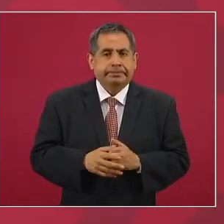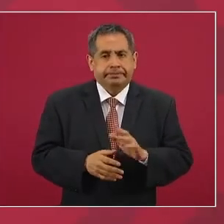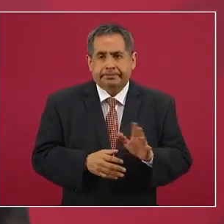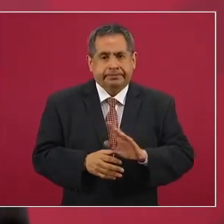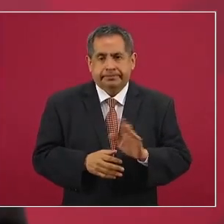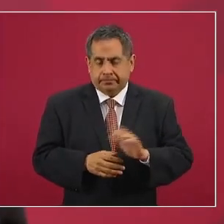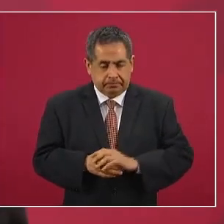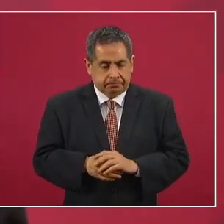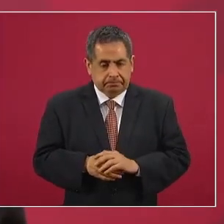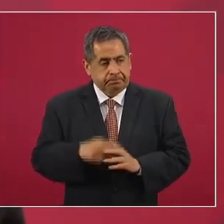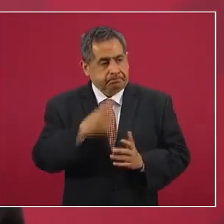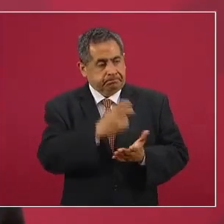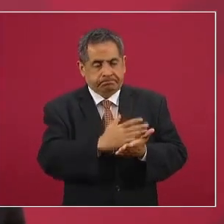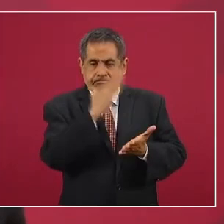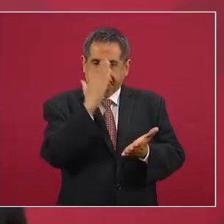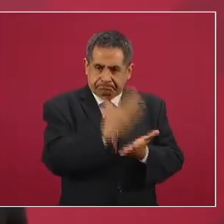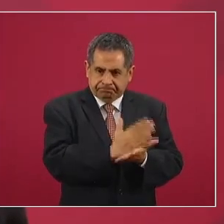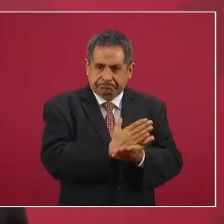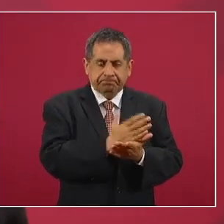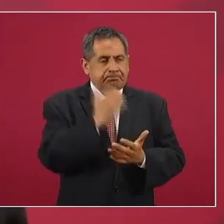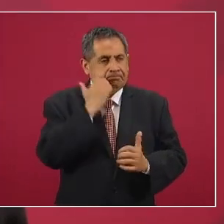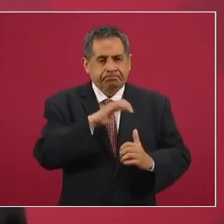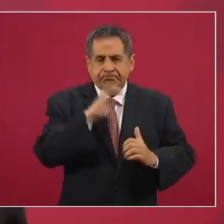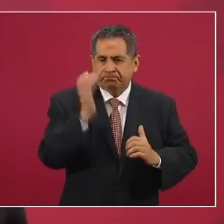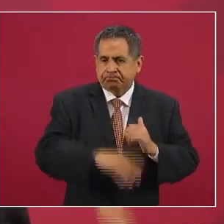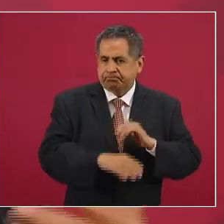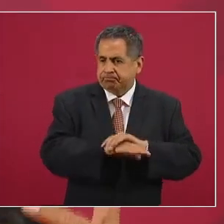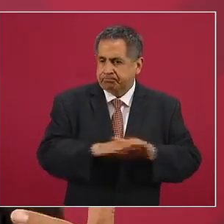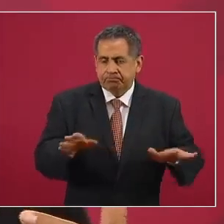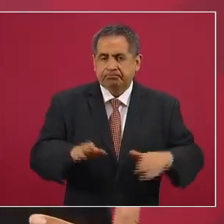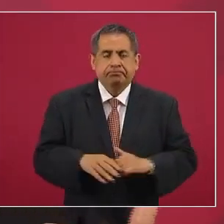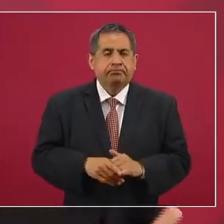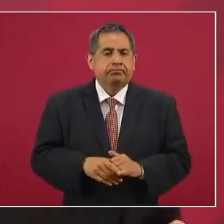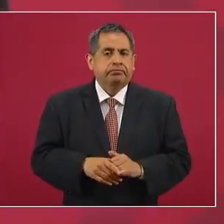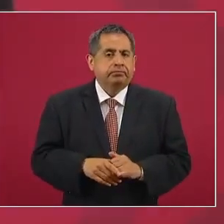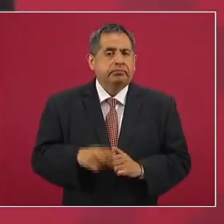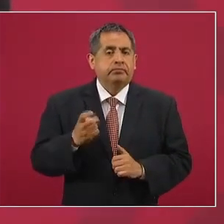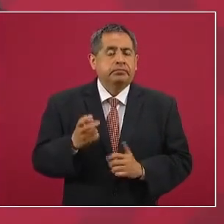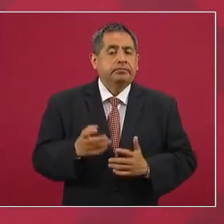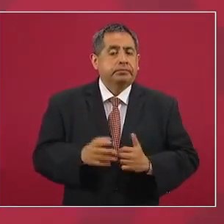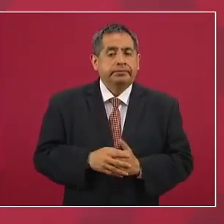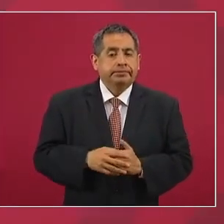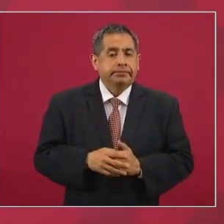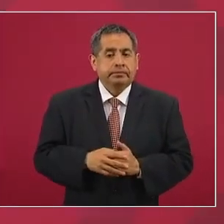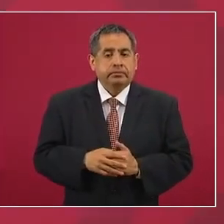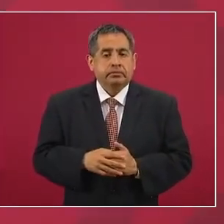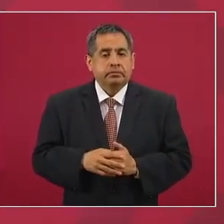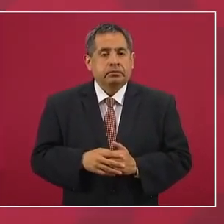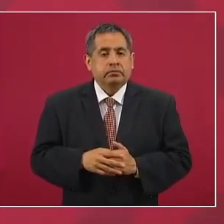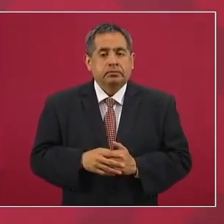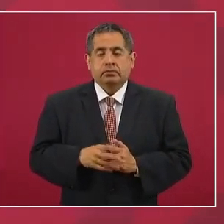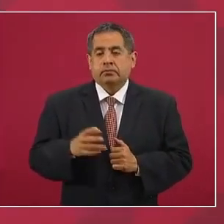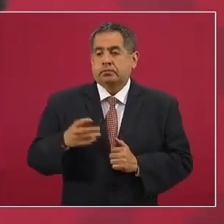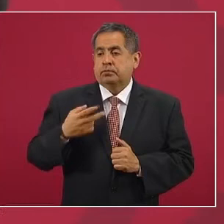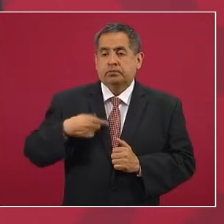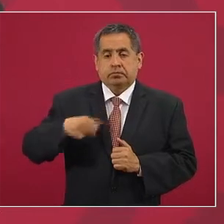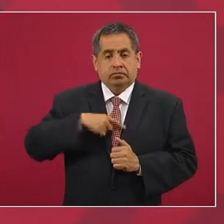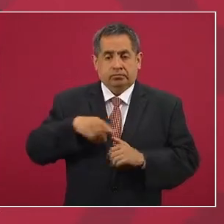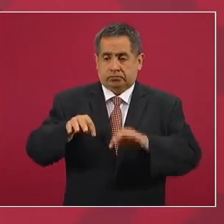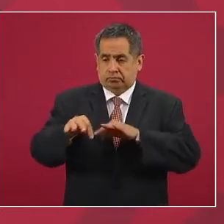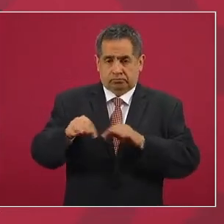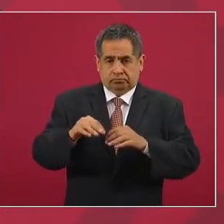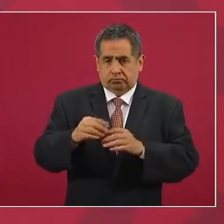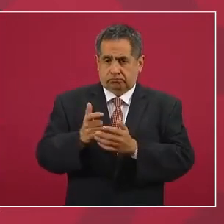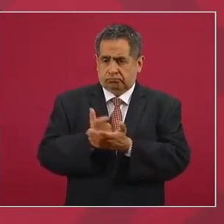ya queremos terminar con eso. Entonces que el trabajador reciba su